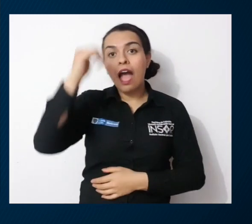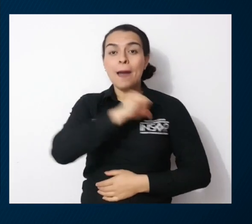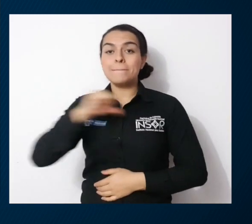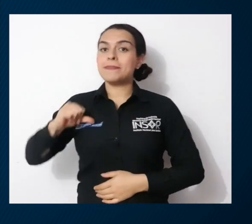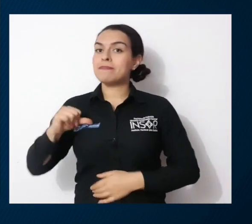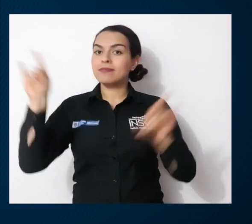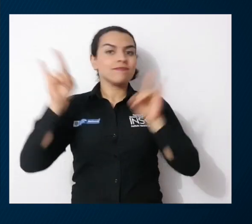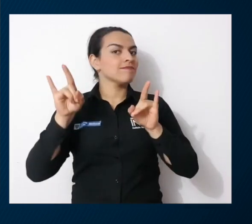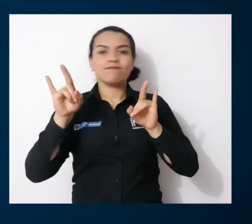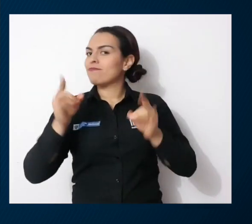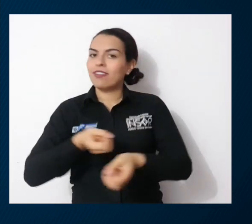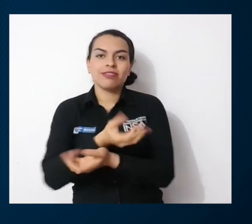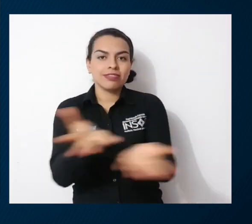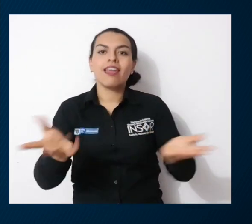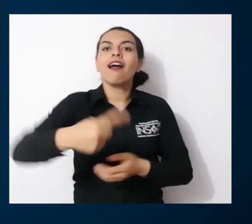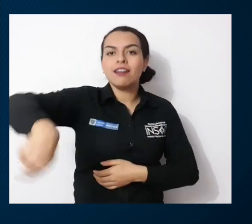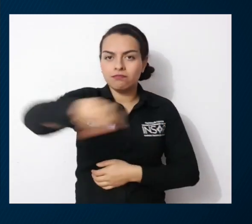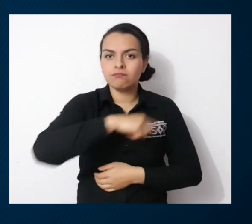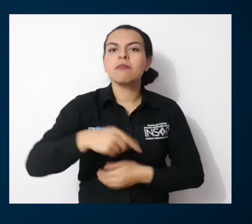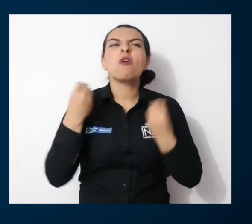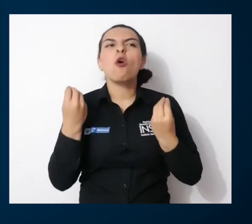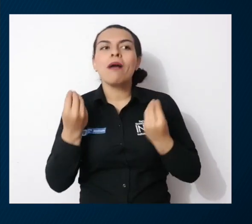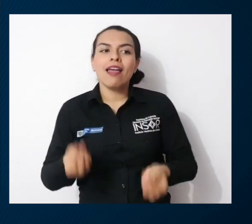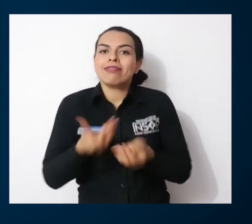llegamos mágicamente a los territorios.